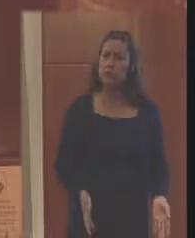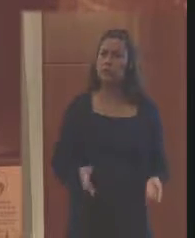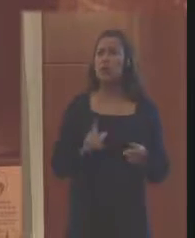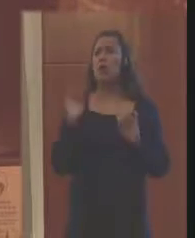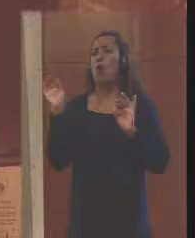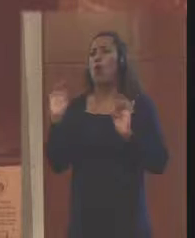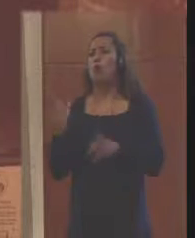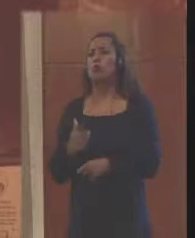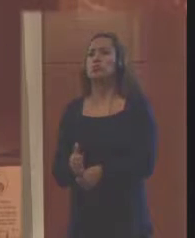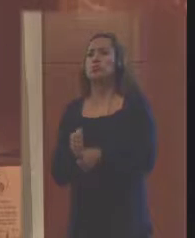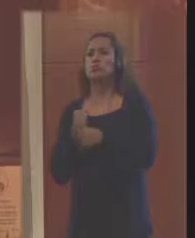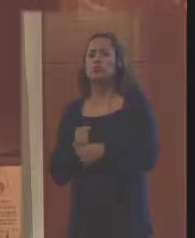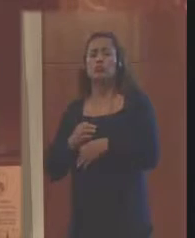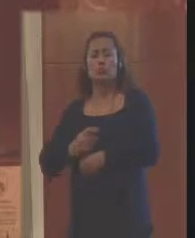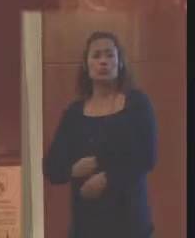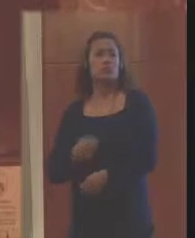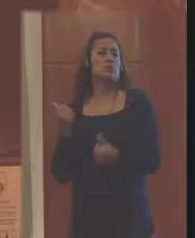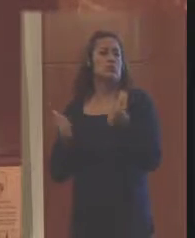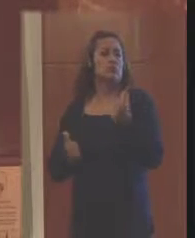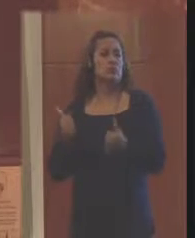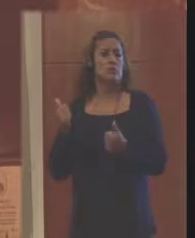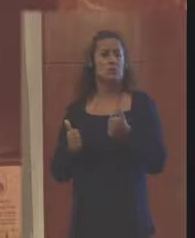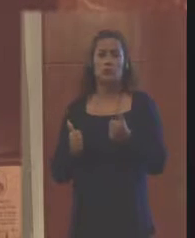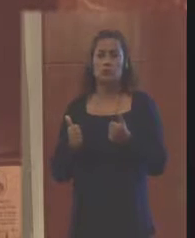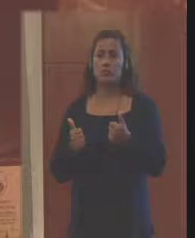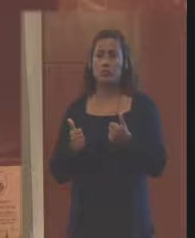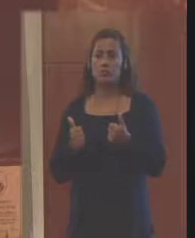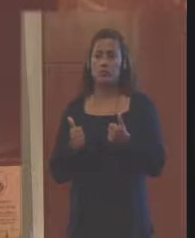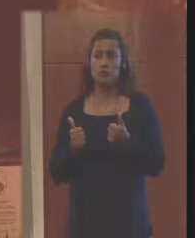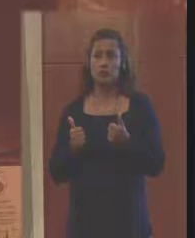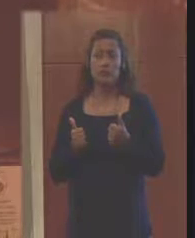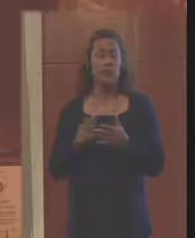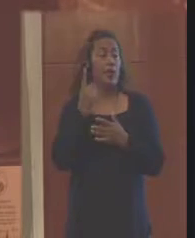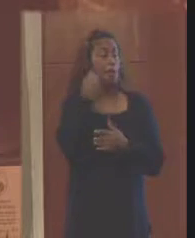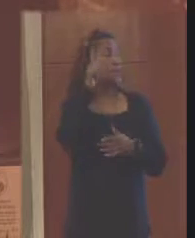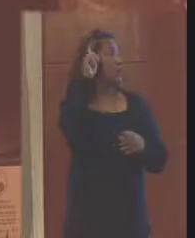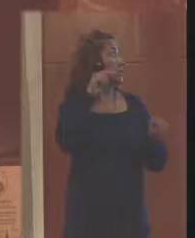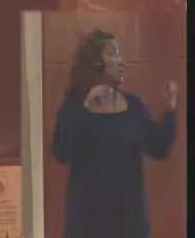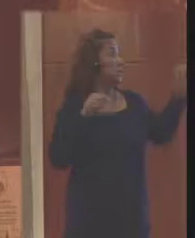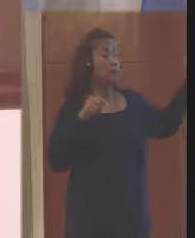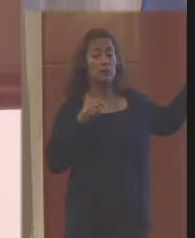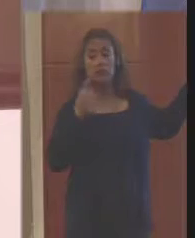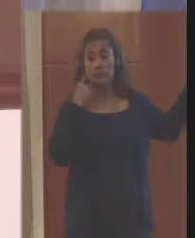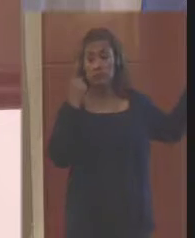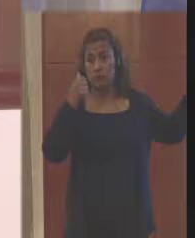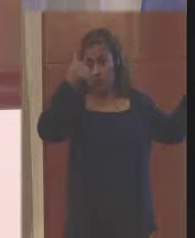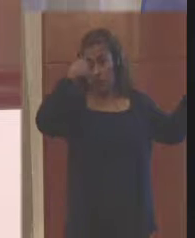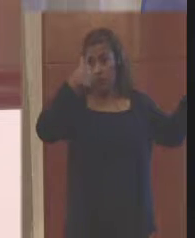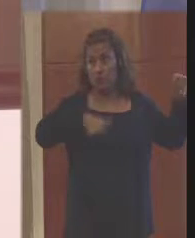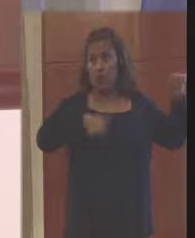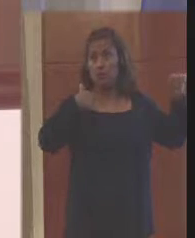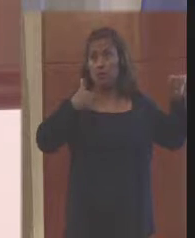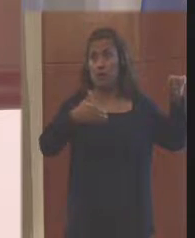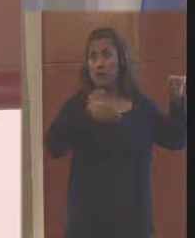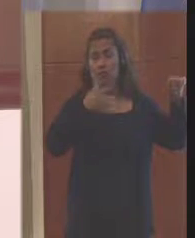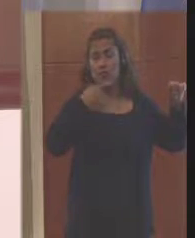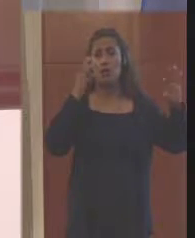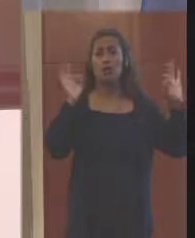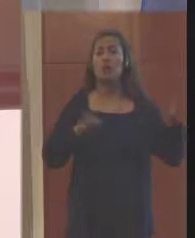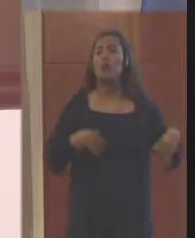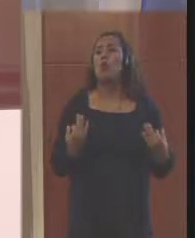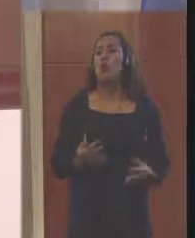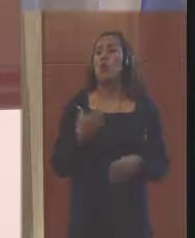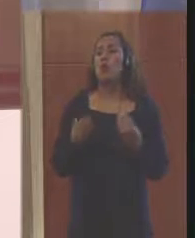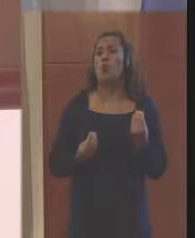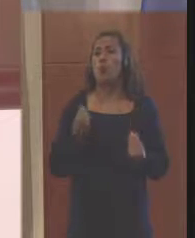pérdidas aseguradas? Esta brecha que he mostrado en mi primer slide. Cuando pensamos en medidas financieras que los